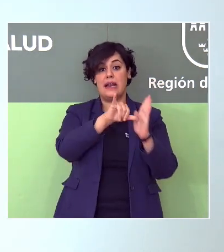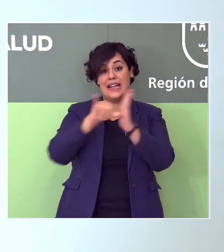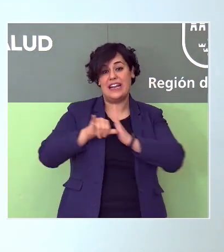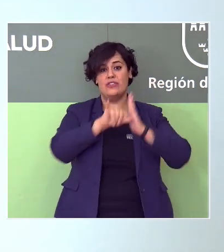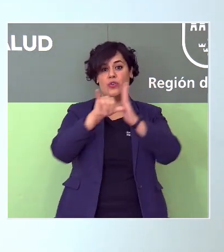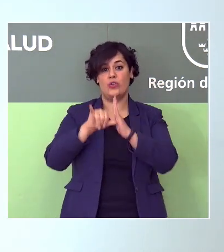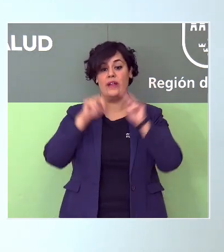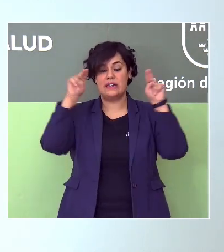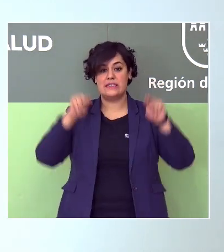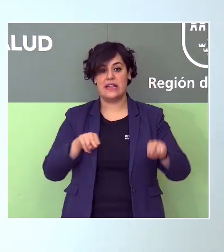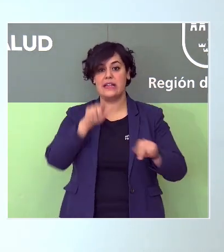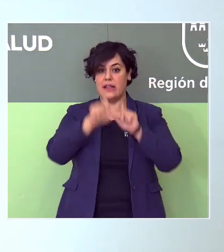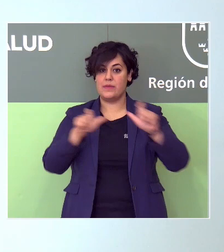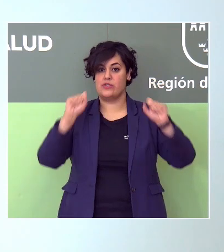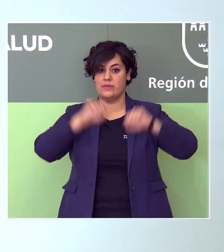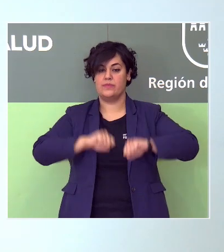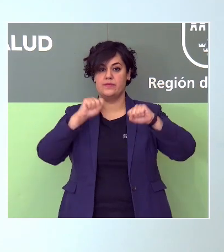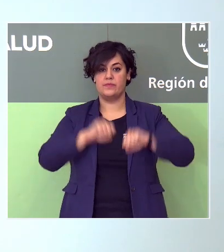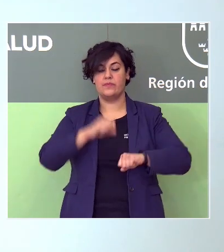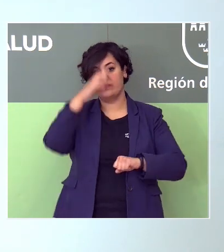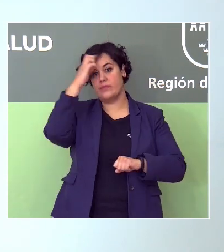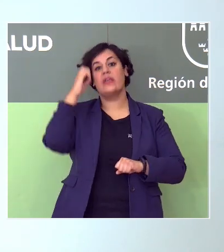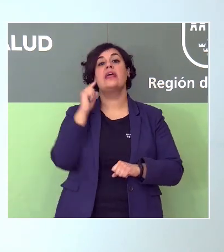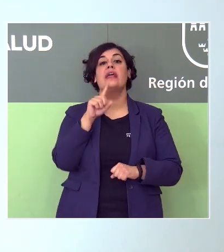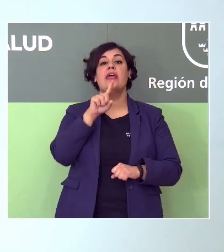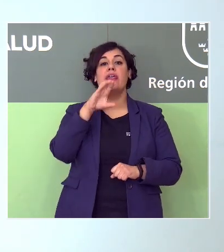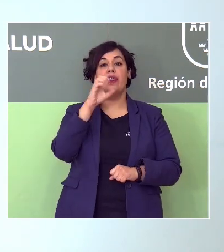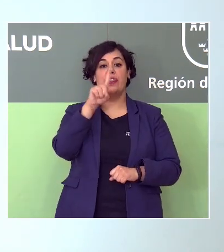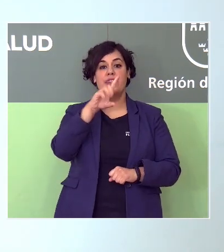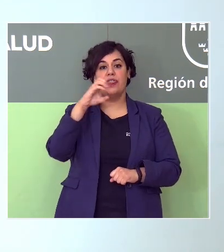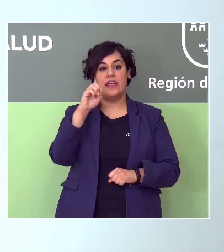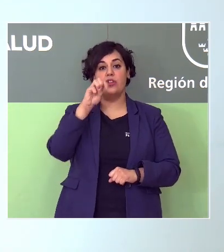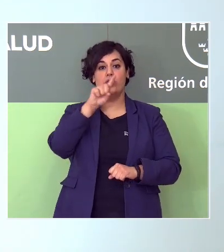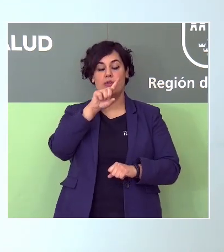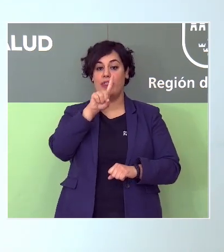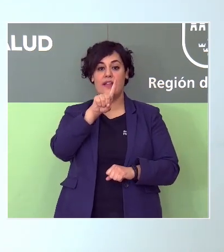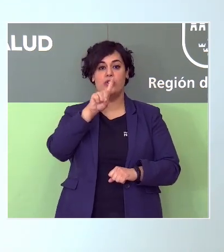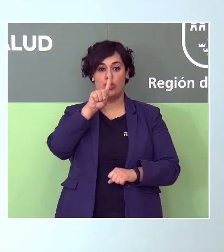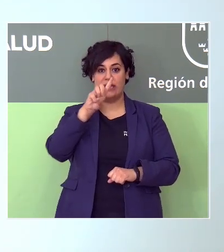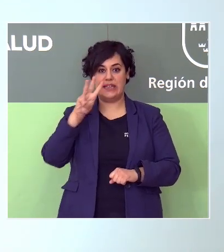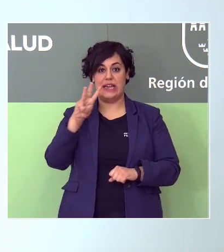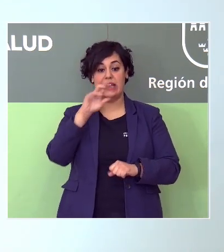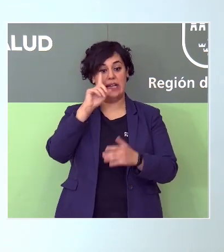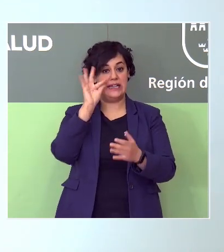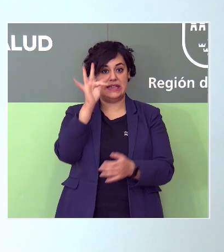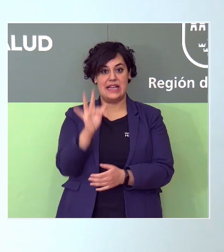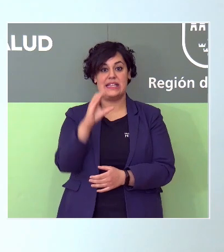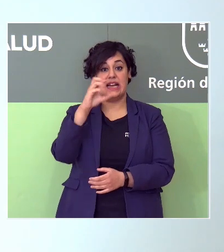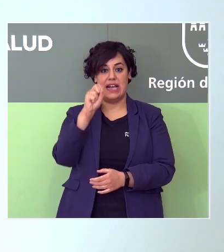mayores. En Cáser se han realizado 113 test de inmunidad a residentes asintomáticos en situación de